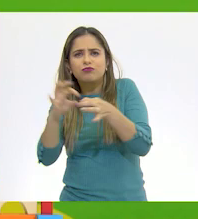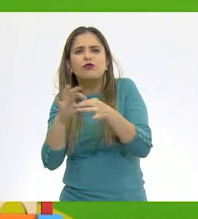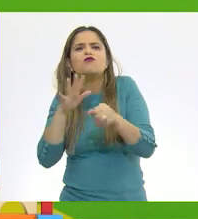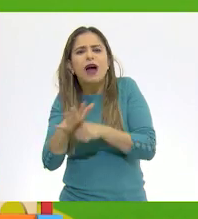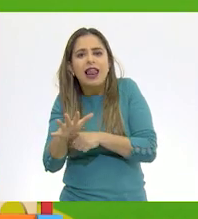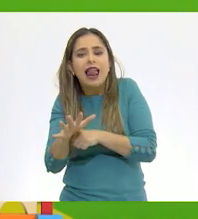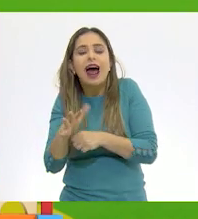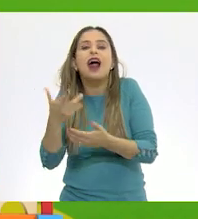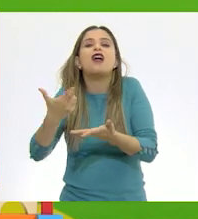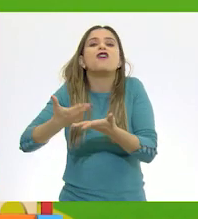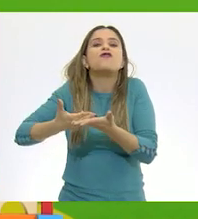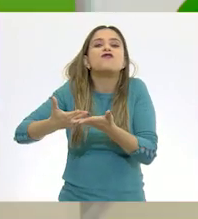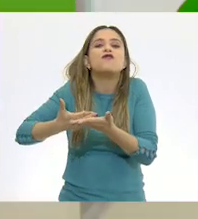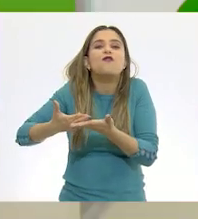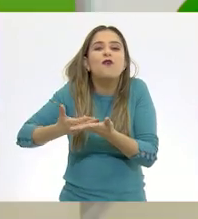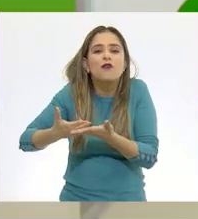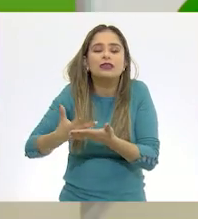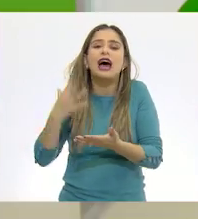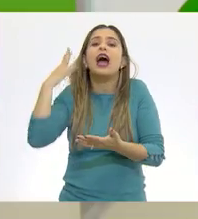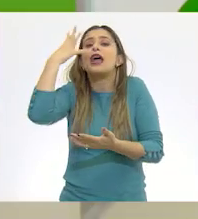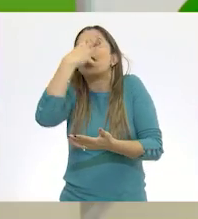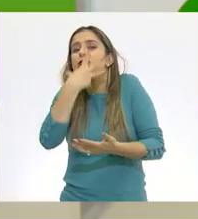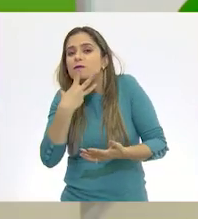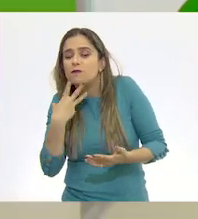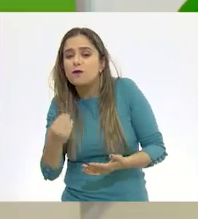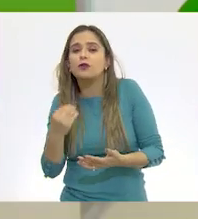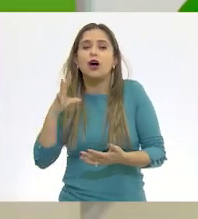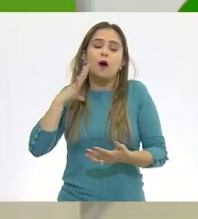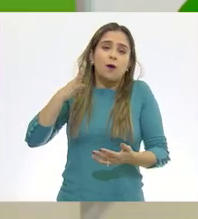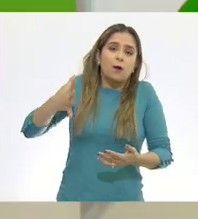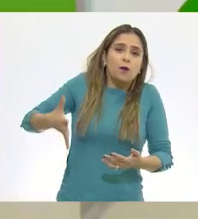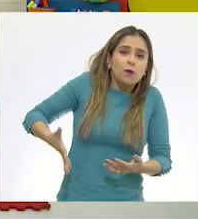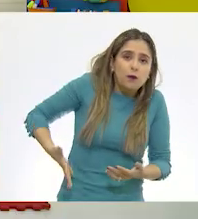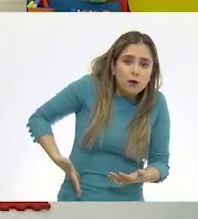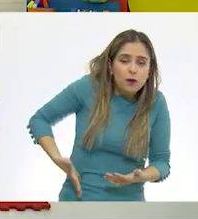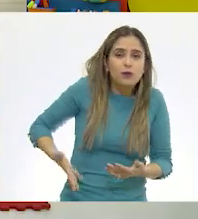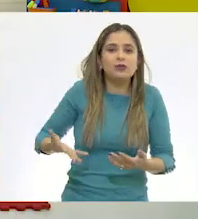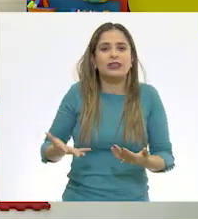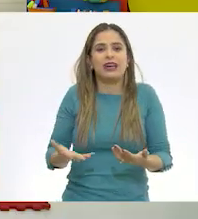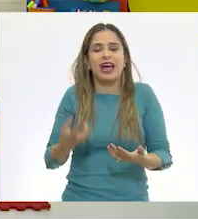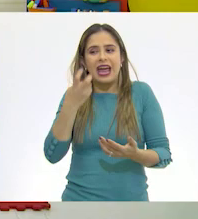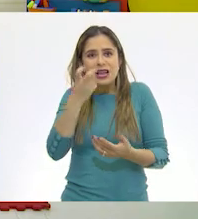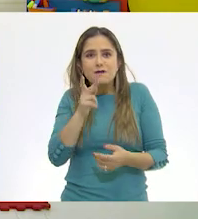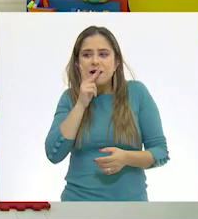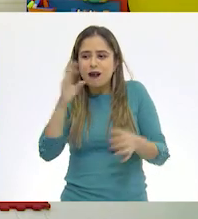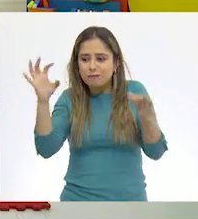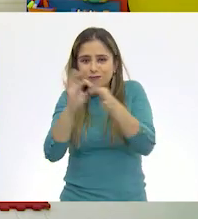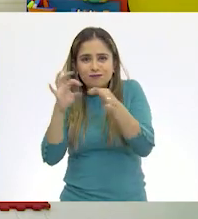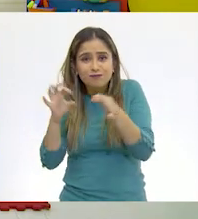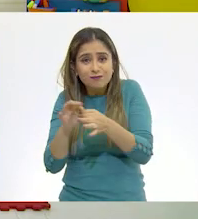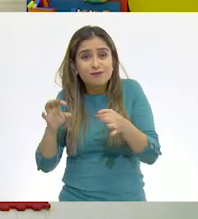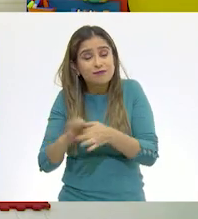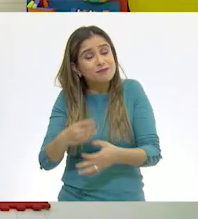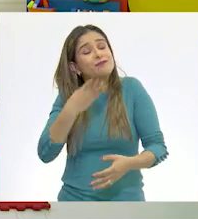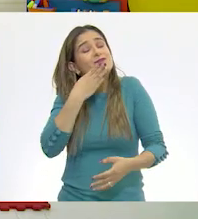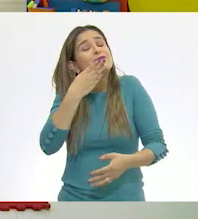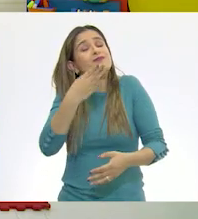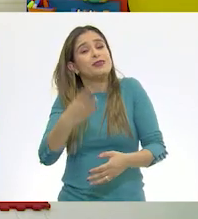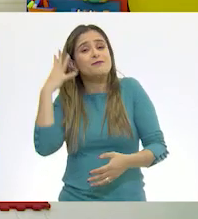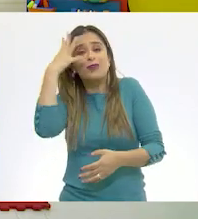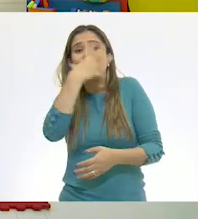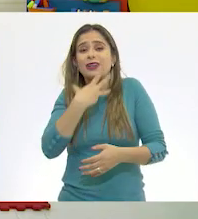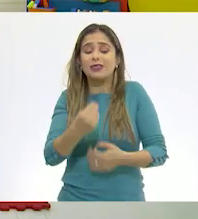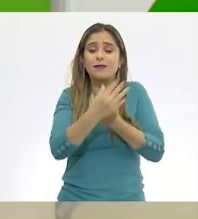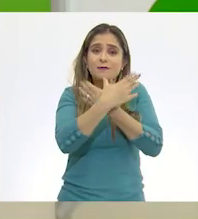Rosa. Hermosa. Orgullosa. ¡Qué lindas palabras! Y riman muy bien con